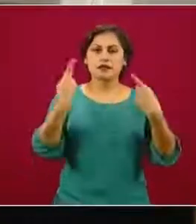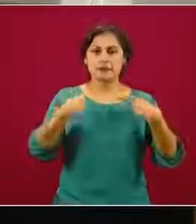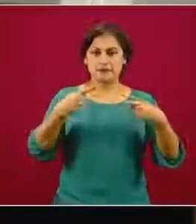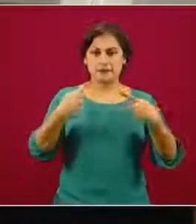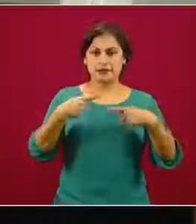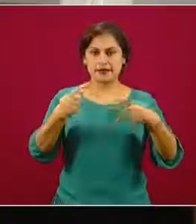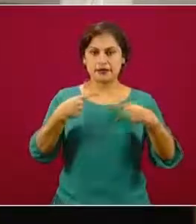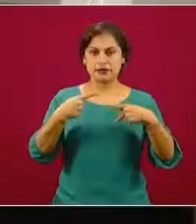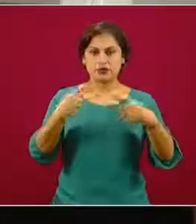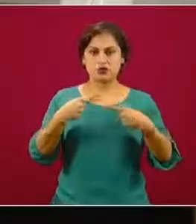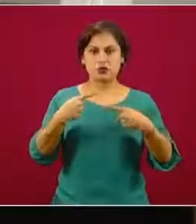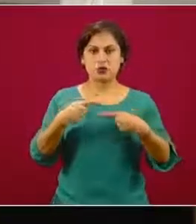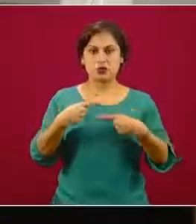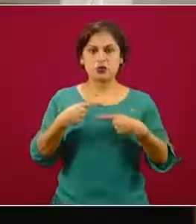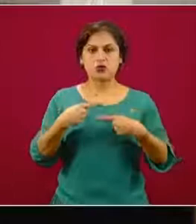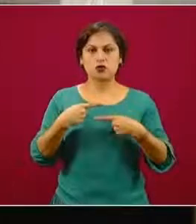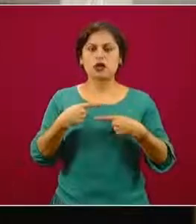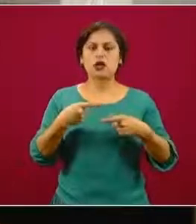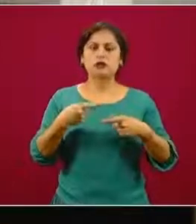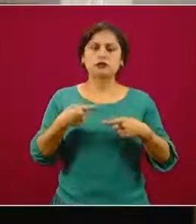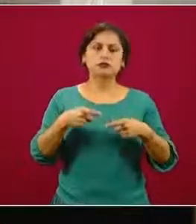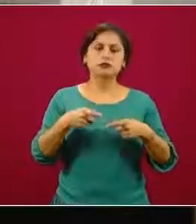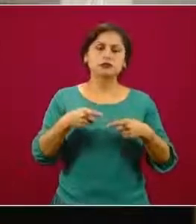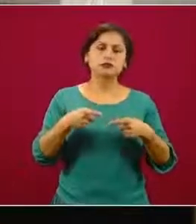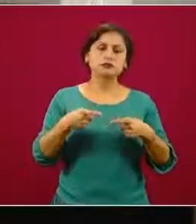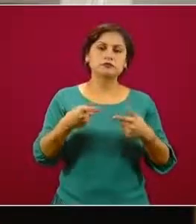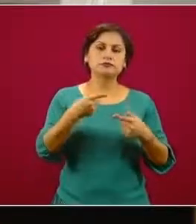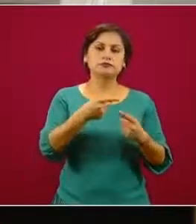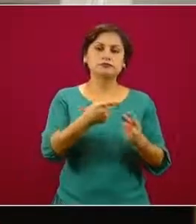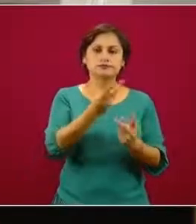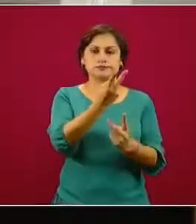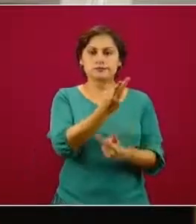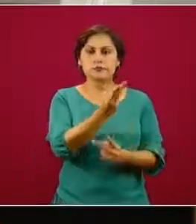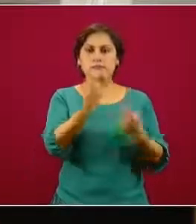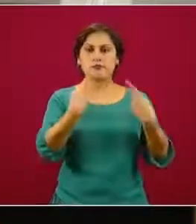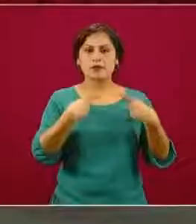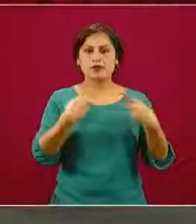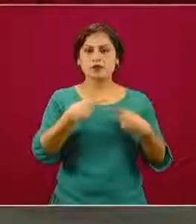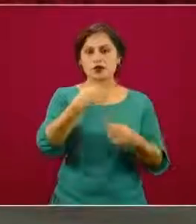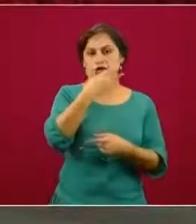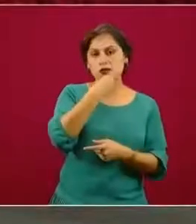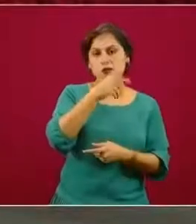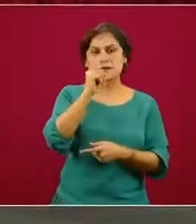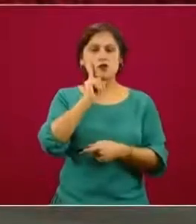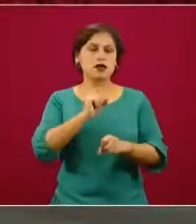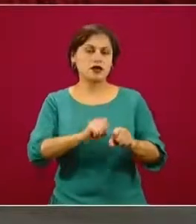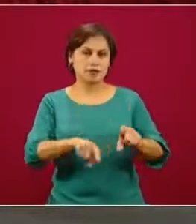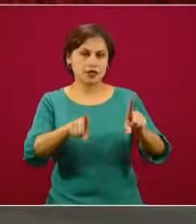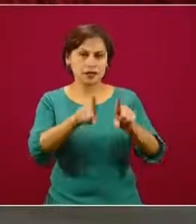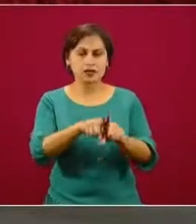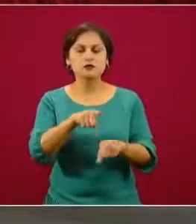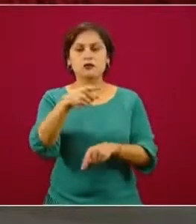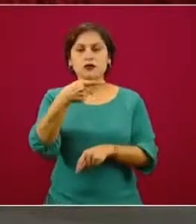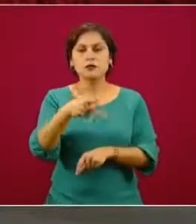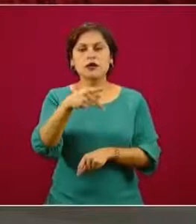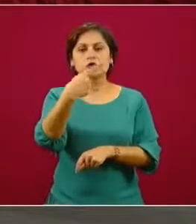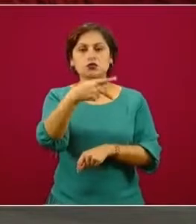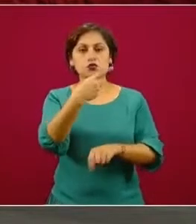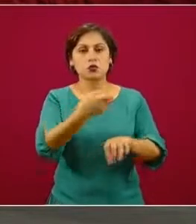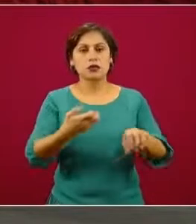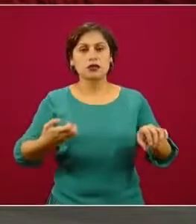parejas del mismo sexo que viven en estados en donde no es legal el matrimonio igualitario y no gozan de los derechos que